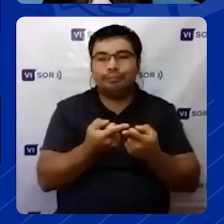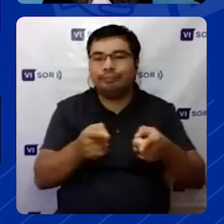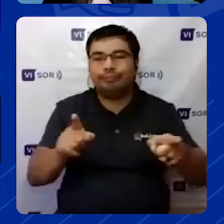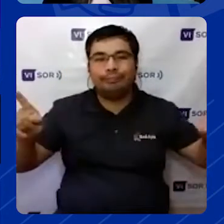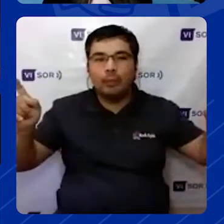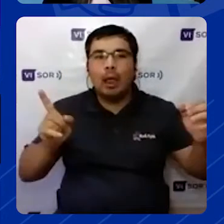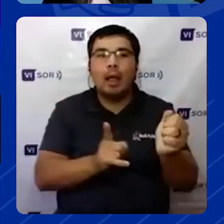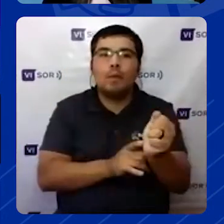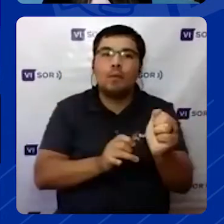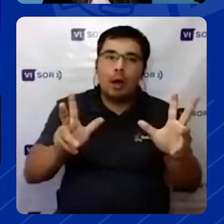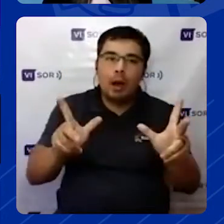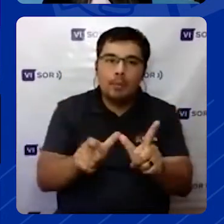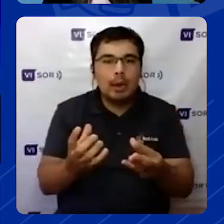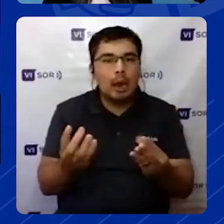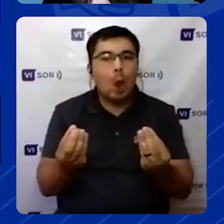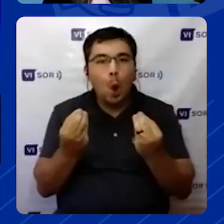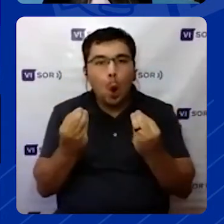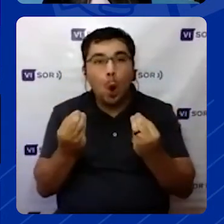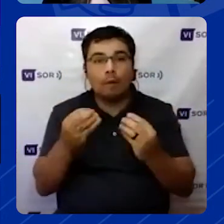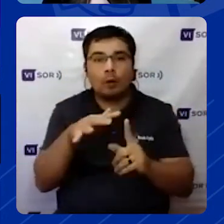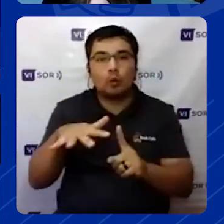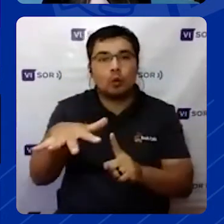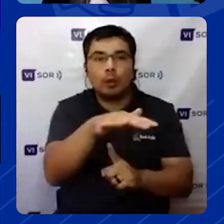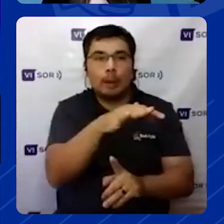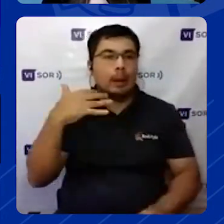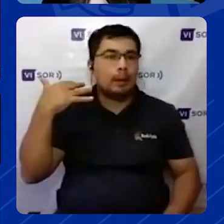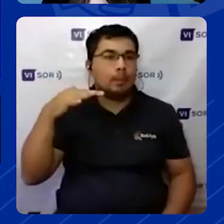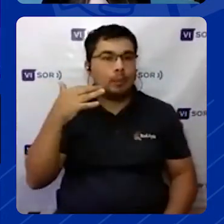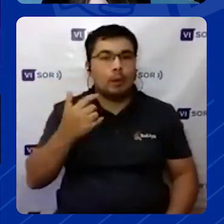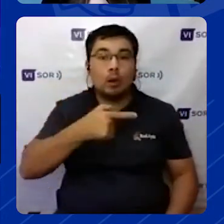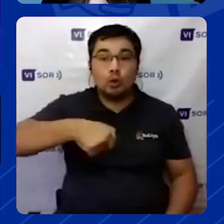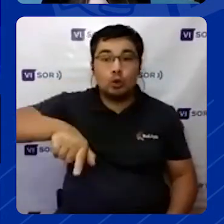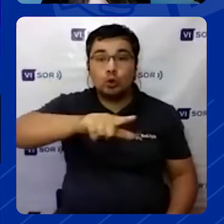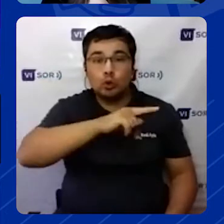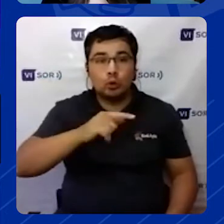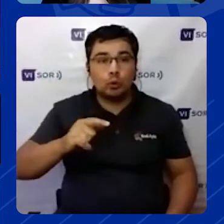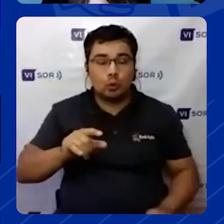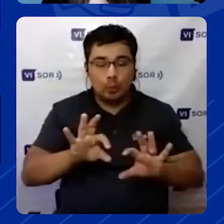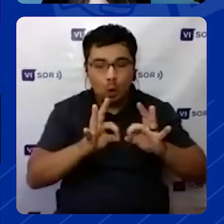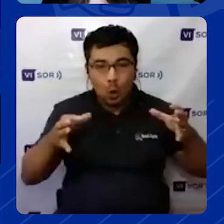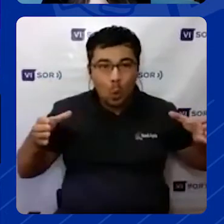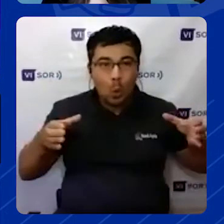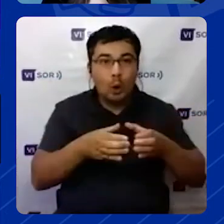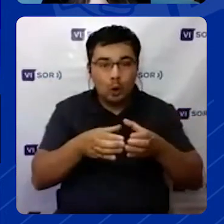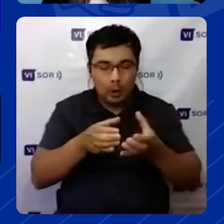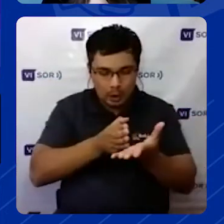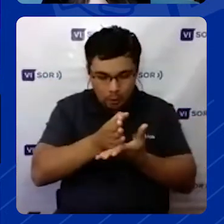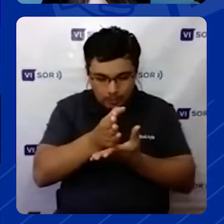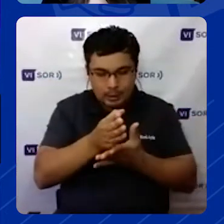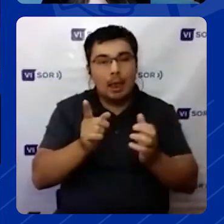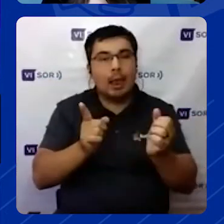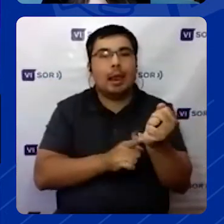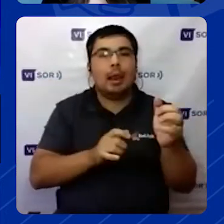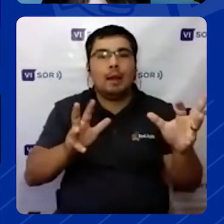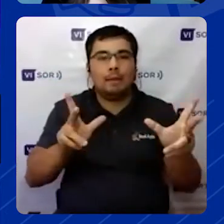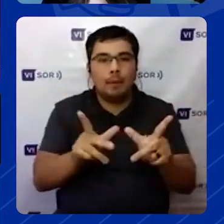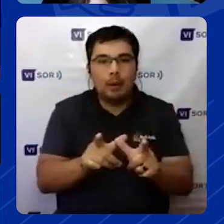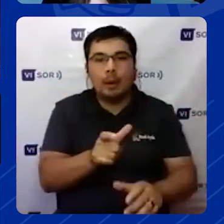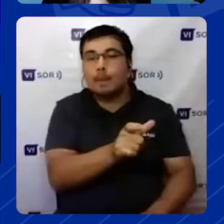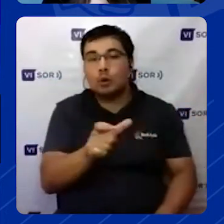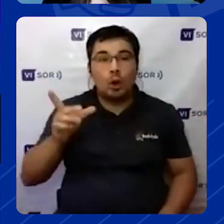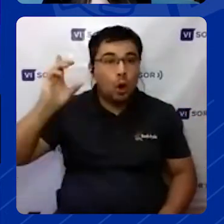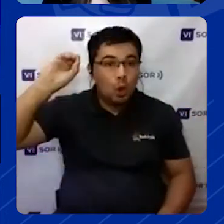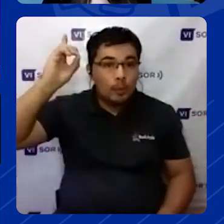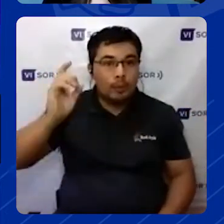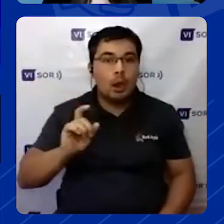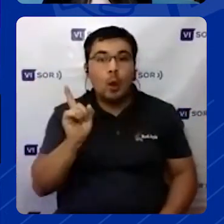por supuesto, es un ámbito muy importante porque además nosotros somos una organización que nace precisamente de las familias de personas con discapacidad. Y en los últimos años,